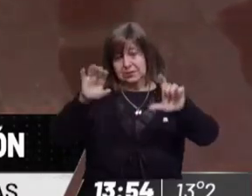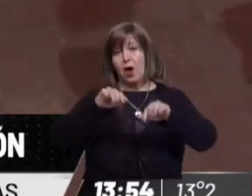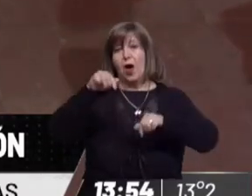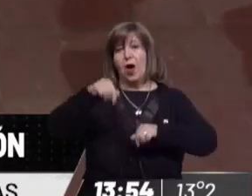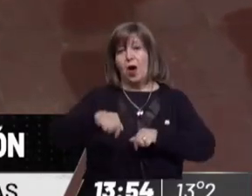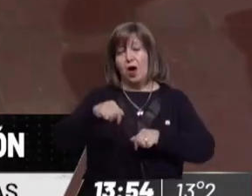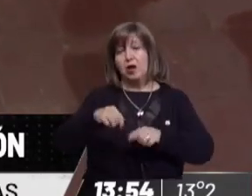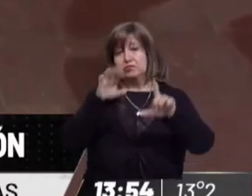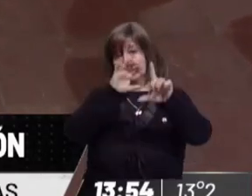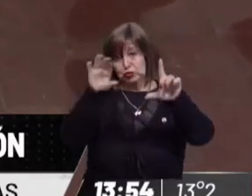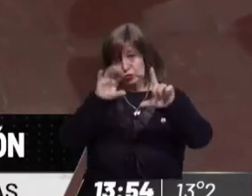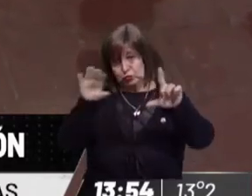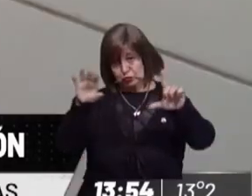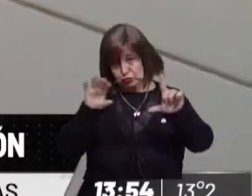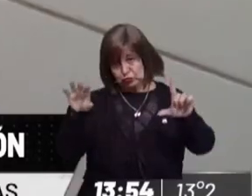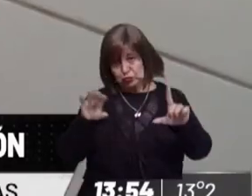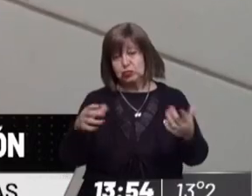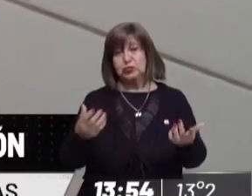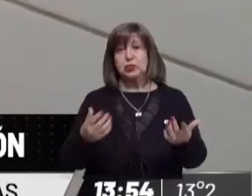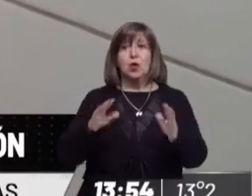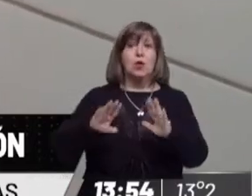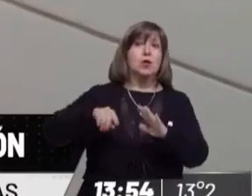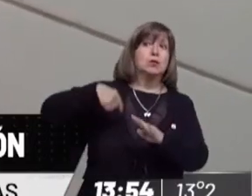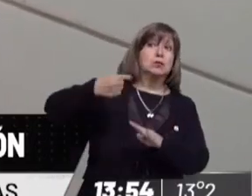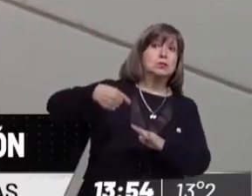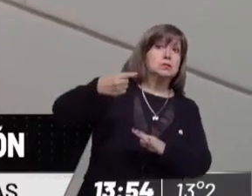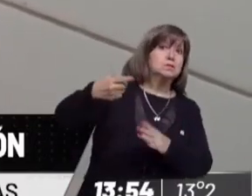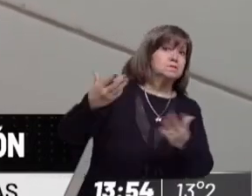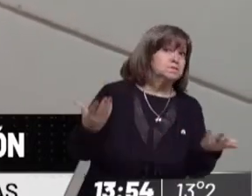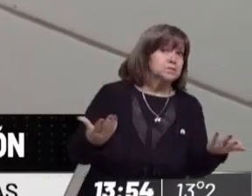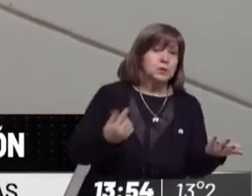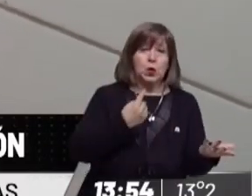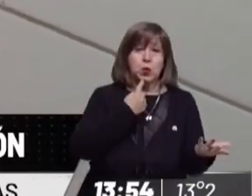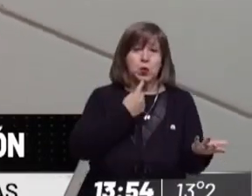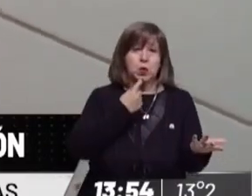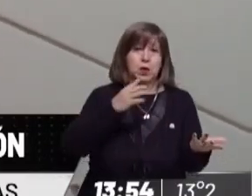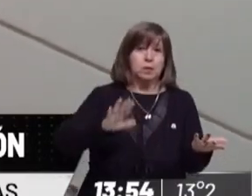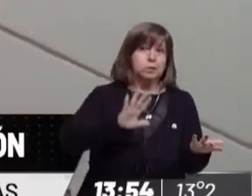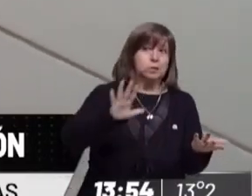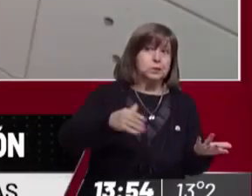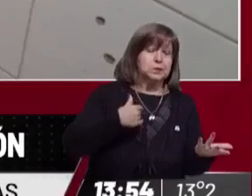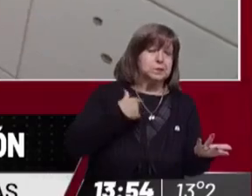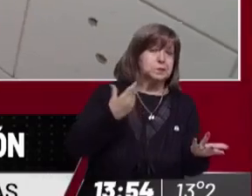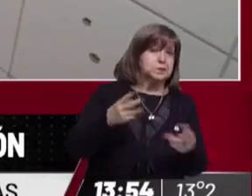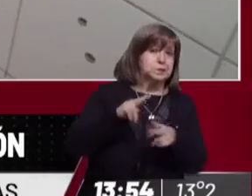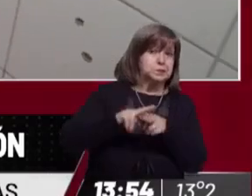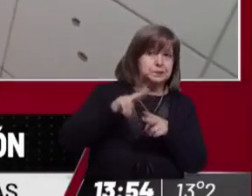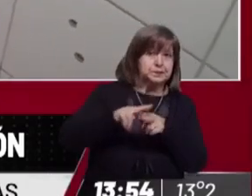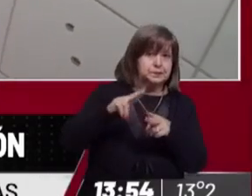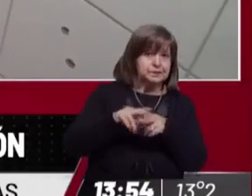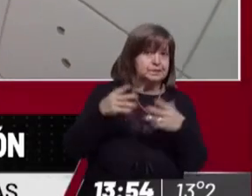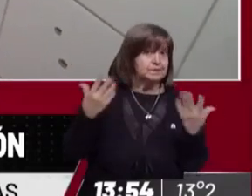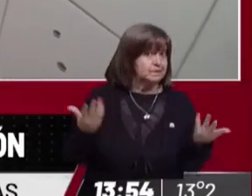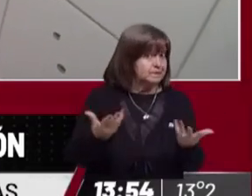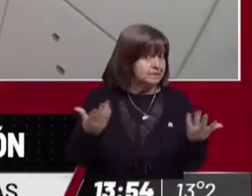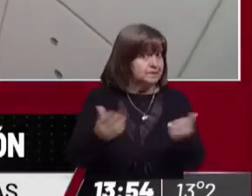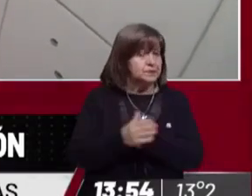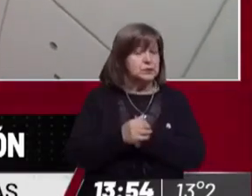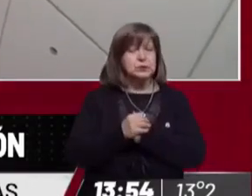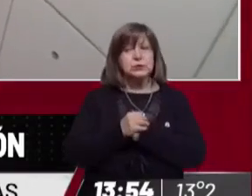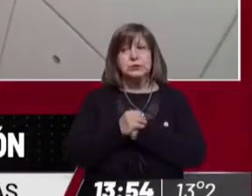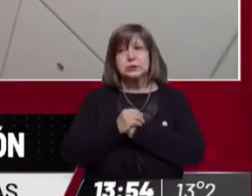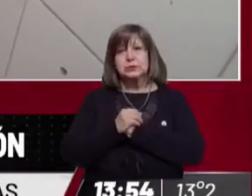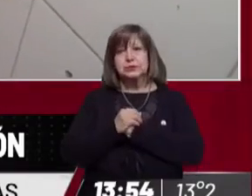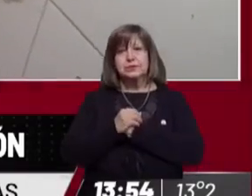lo pierden. Lo que no se sabe es cuándo se van a restablecer las clases y todo tiene que ver con la reparación de estos artefactos. Rompen, destrozan